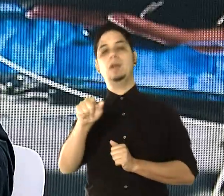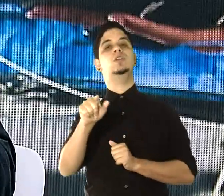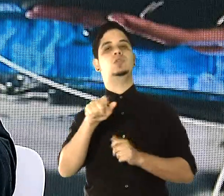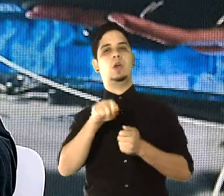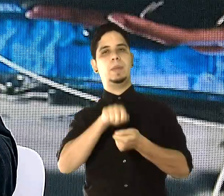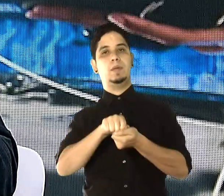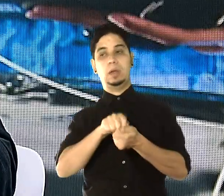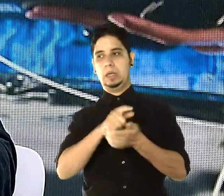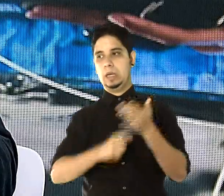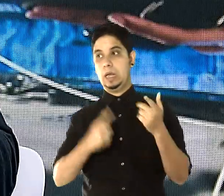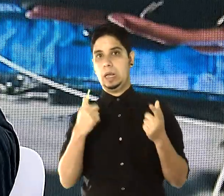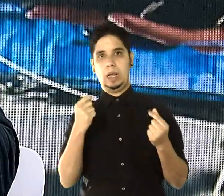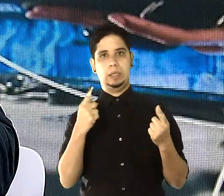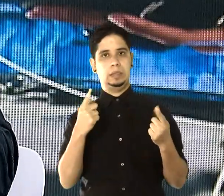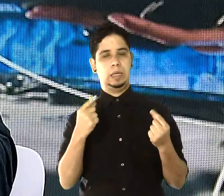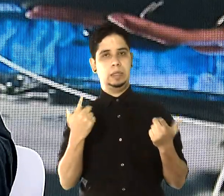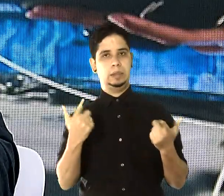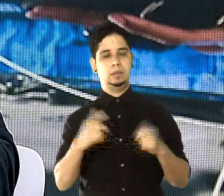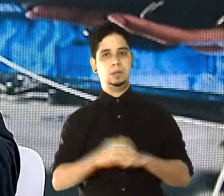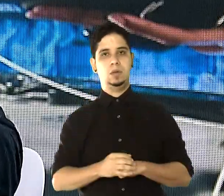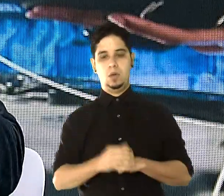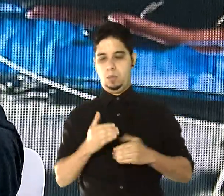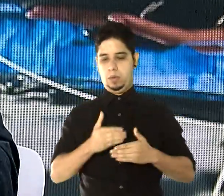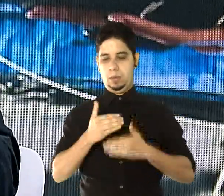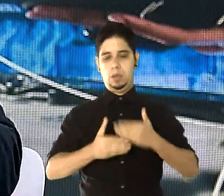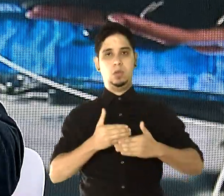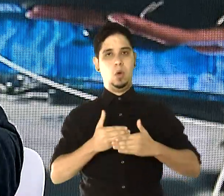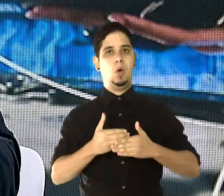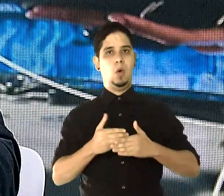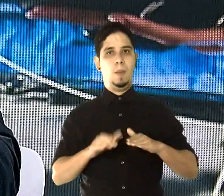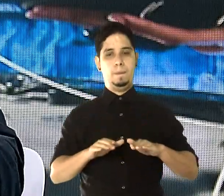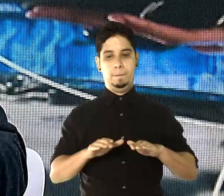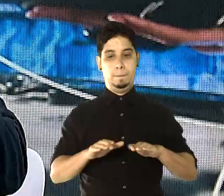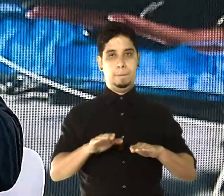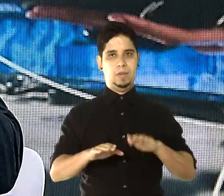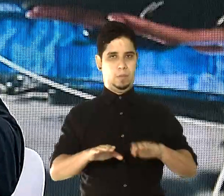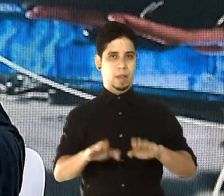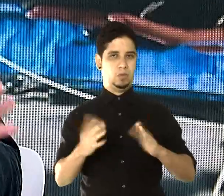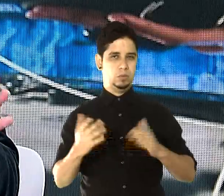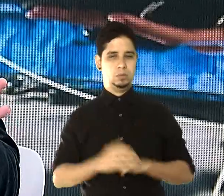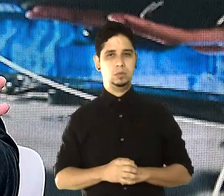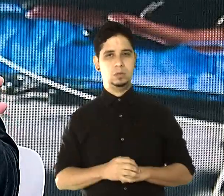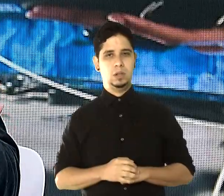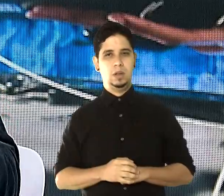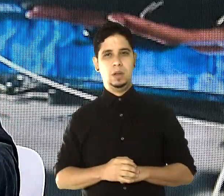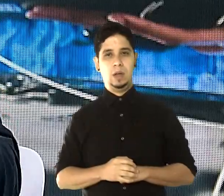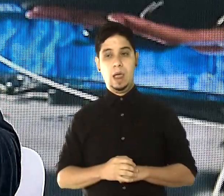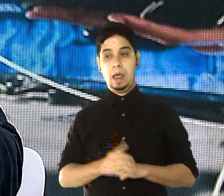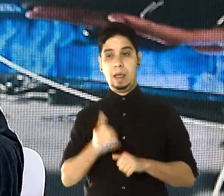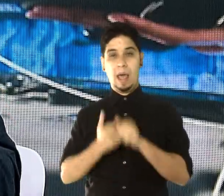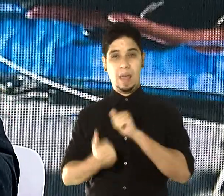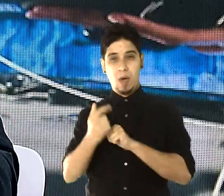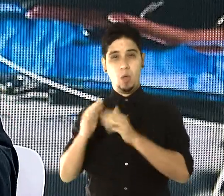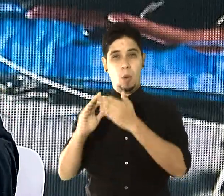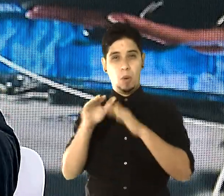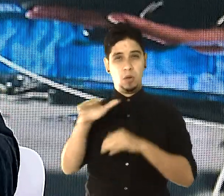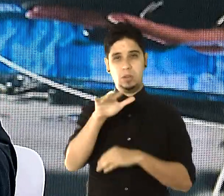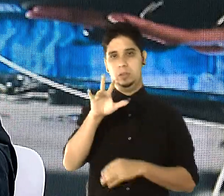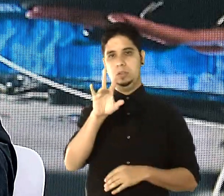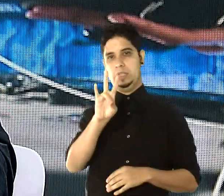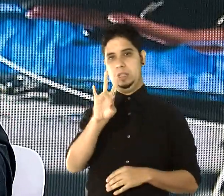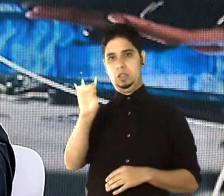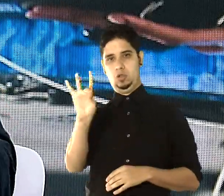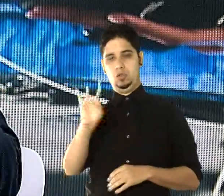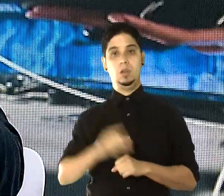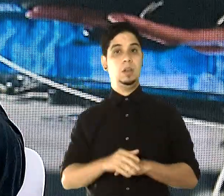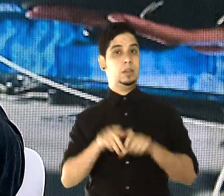hay que hacer, un procedimiento paso a paso, proyecto por proyecto, en los 78 municipios y en las agencias del gobierno